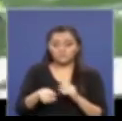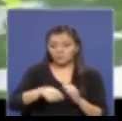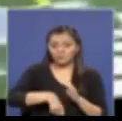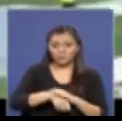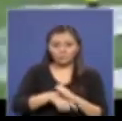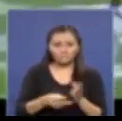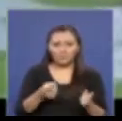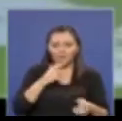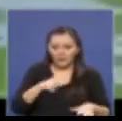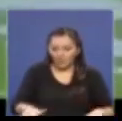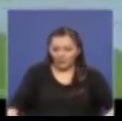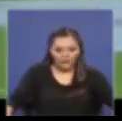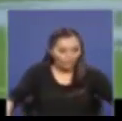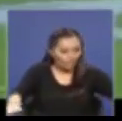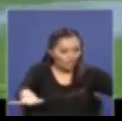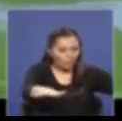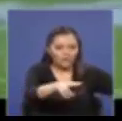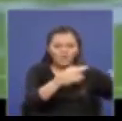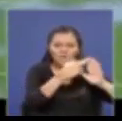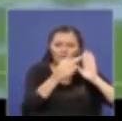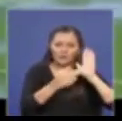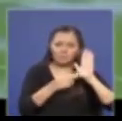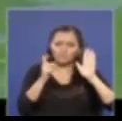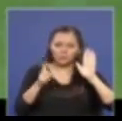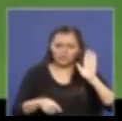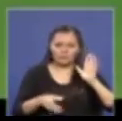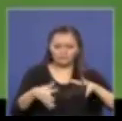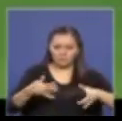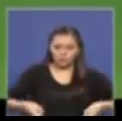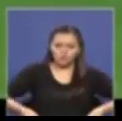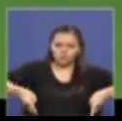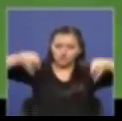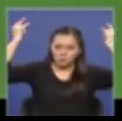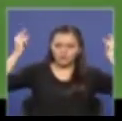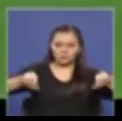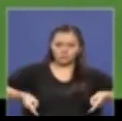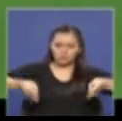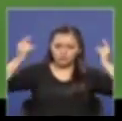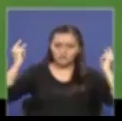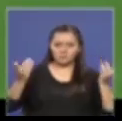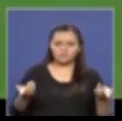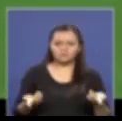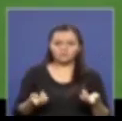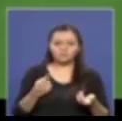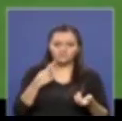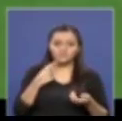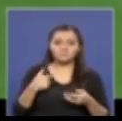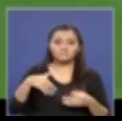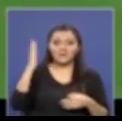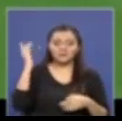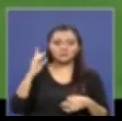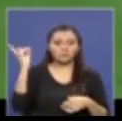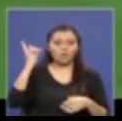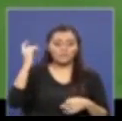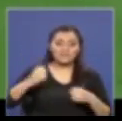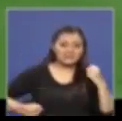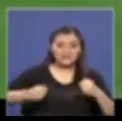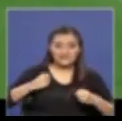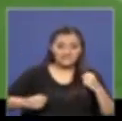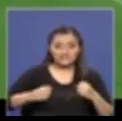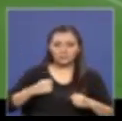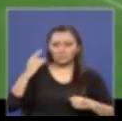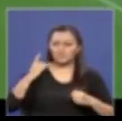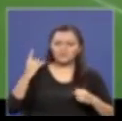waterpolo. Uno en ese charco se ahogaba ya. Y eso favoreció a Bolivia, ¿no? Recuerdo en las